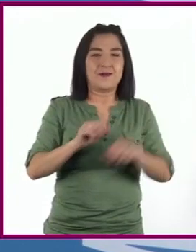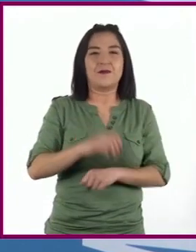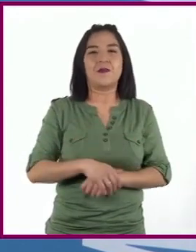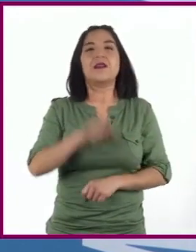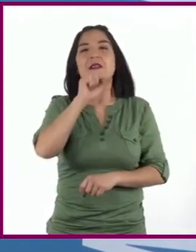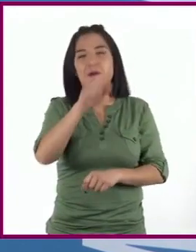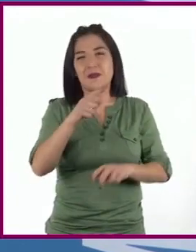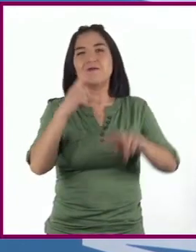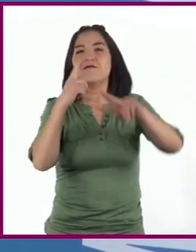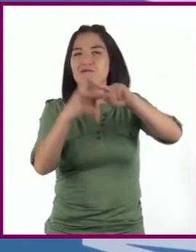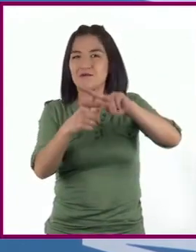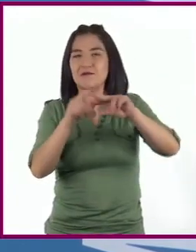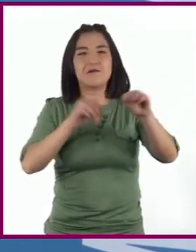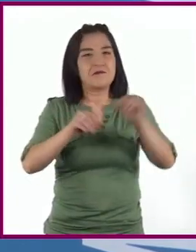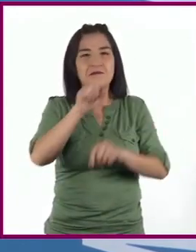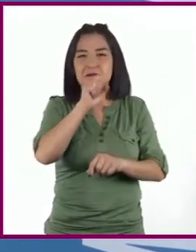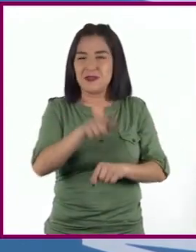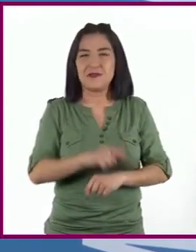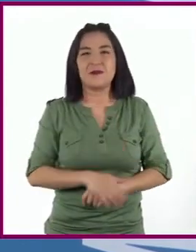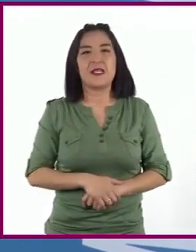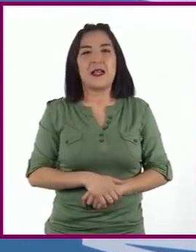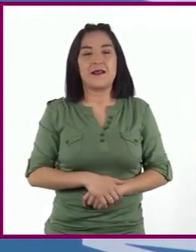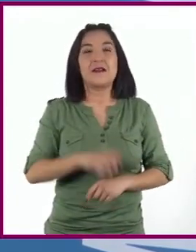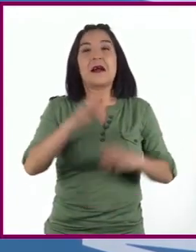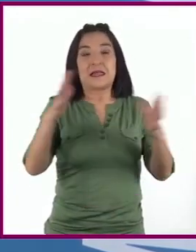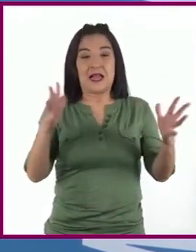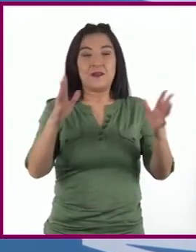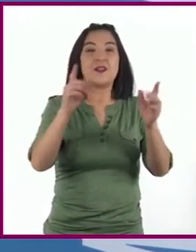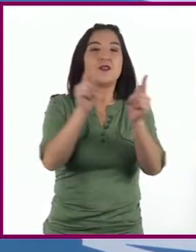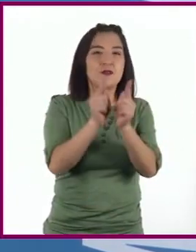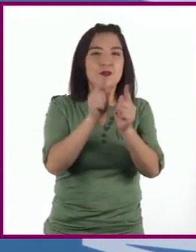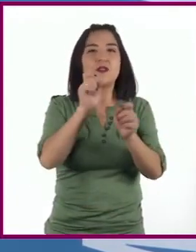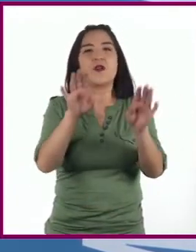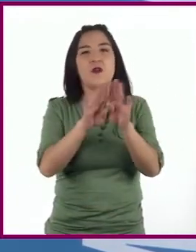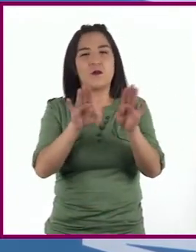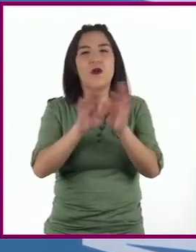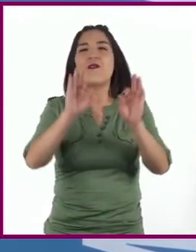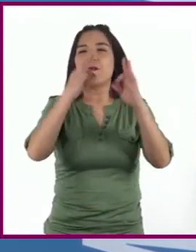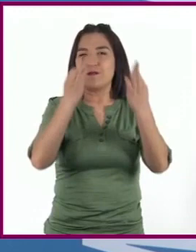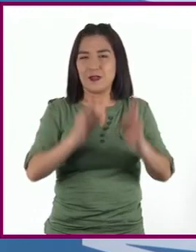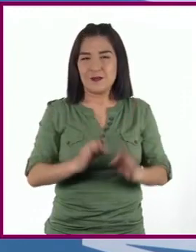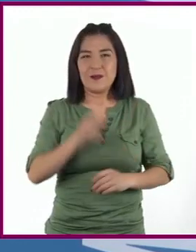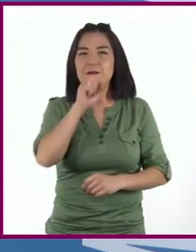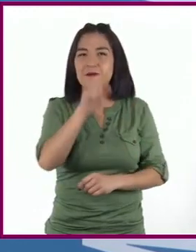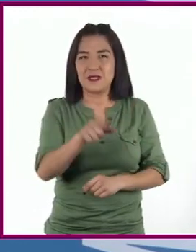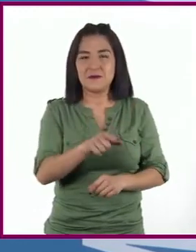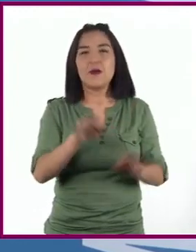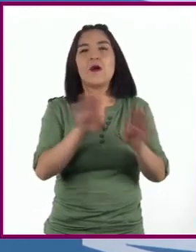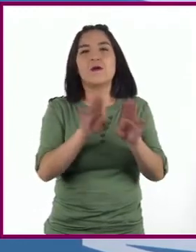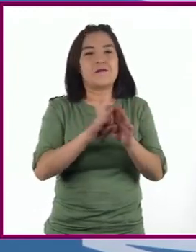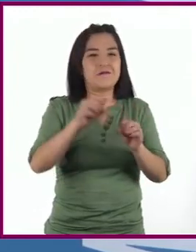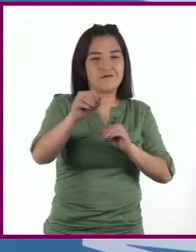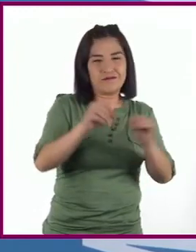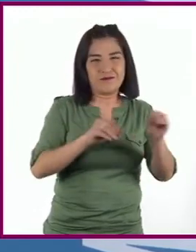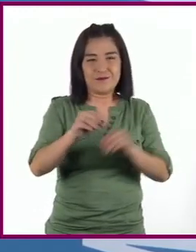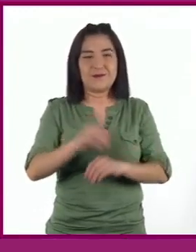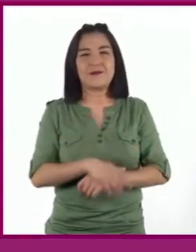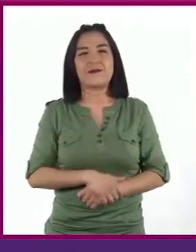sus ángulos, su tamaño y su forma, aun cuando la figura cambie de posición.